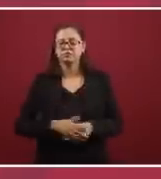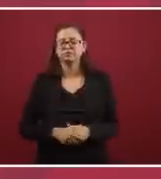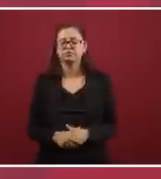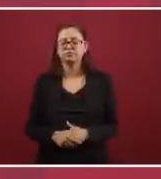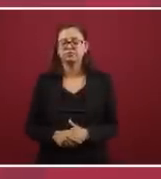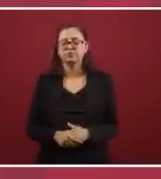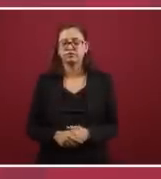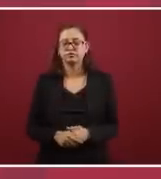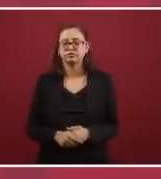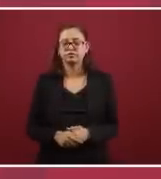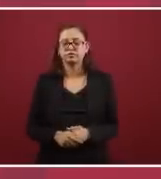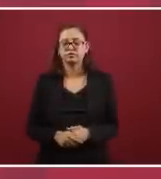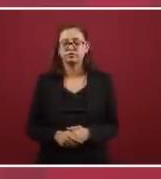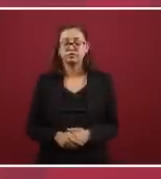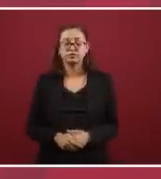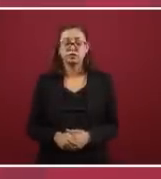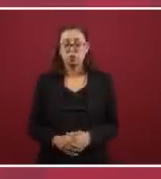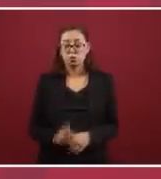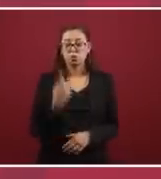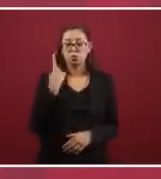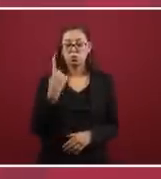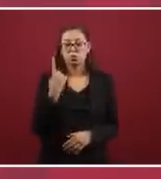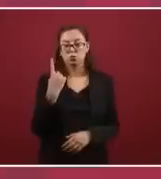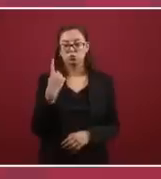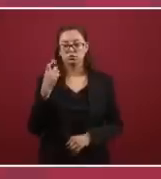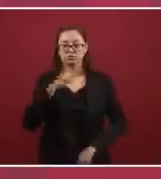Y hay una empresa